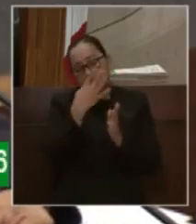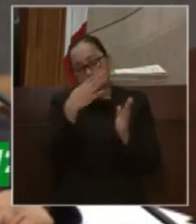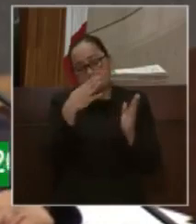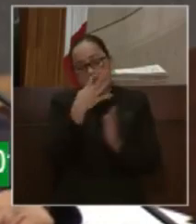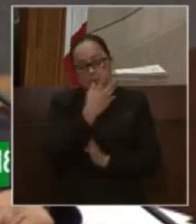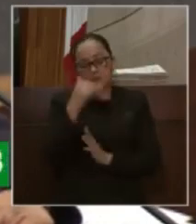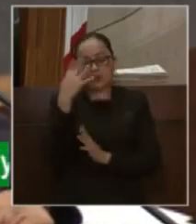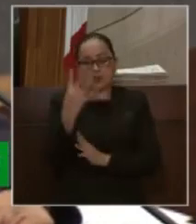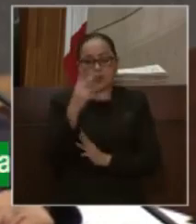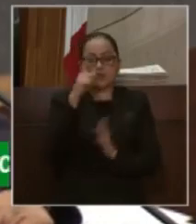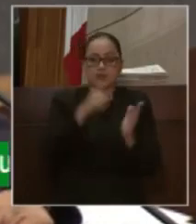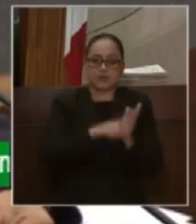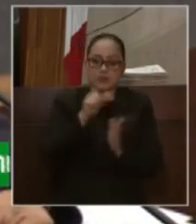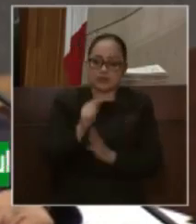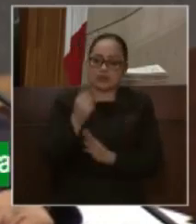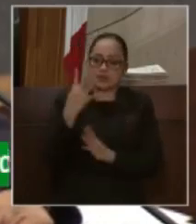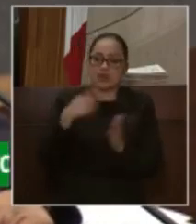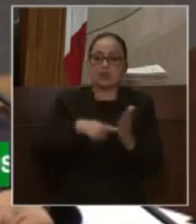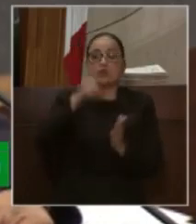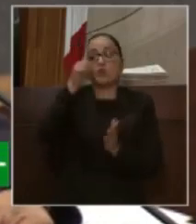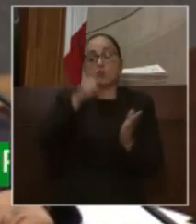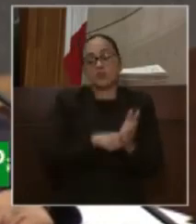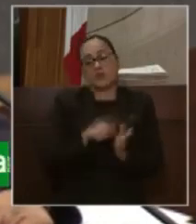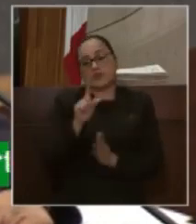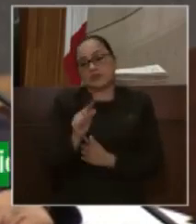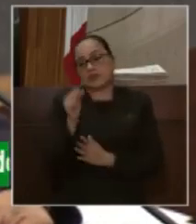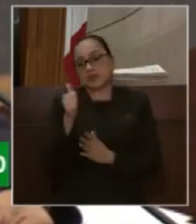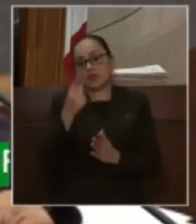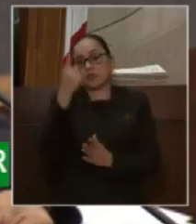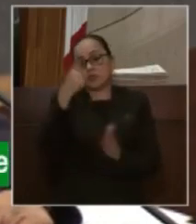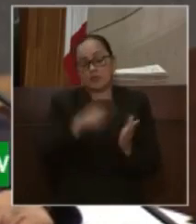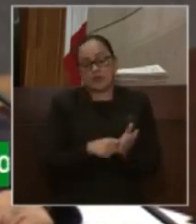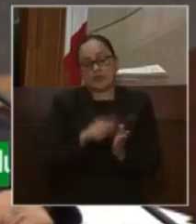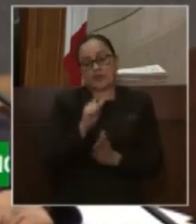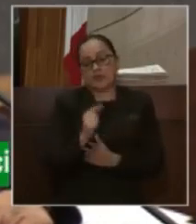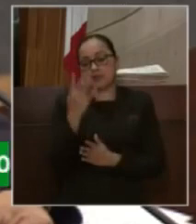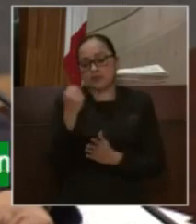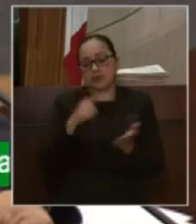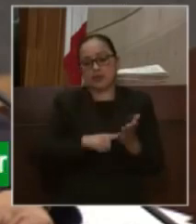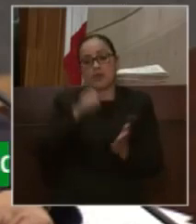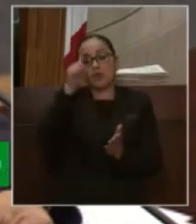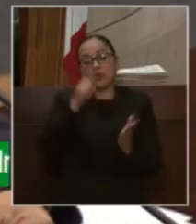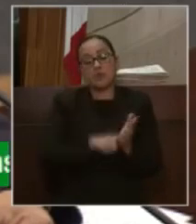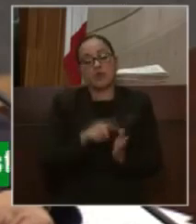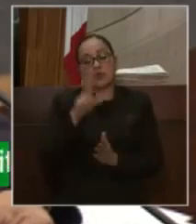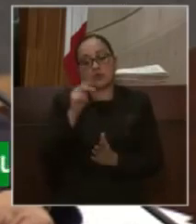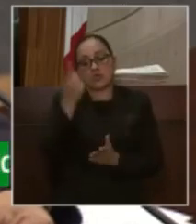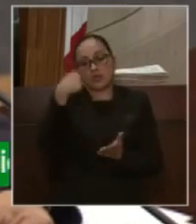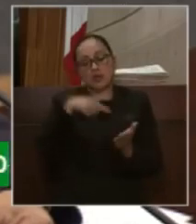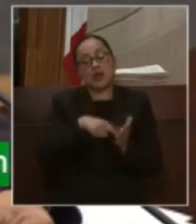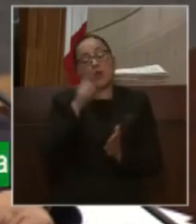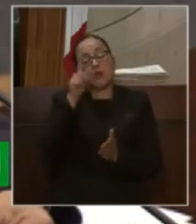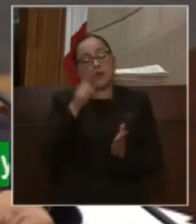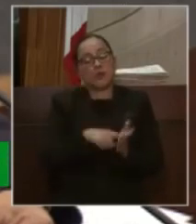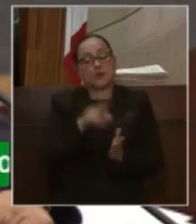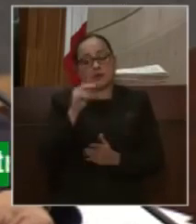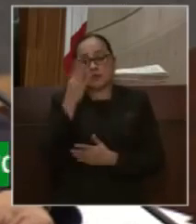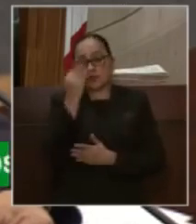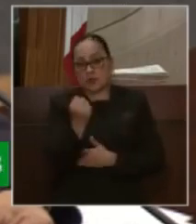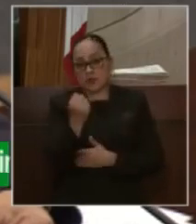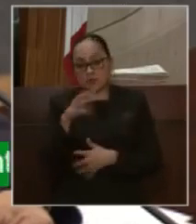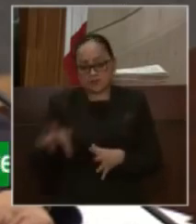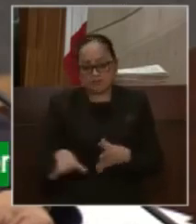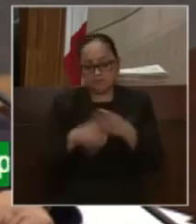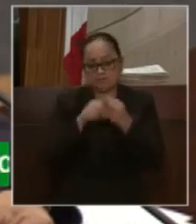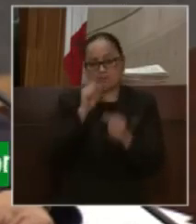1064, 1065, 1074, 1076, 1078, 1079, 1080 y 1089, cuya acumulación